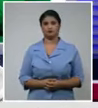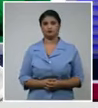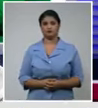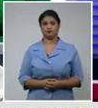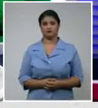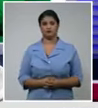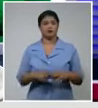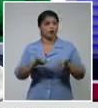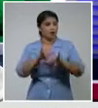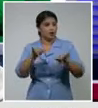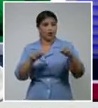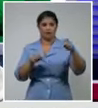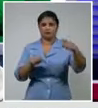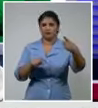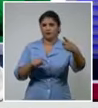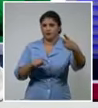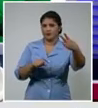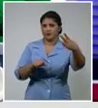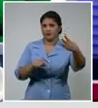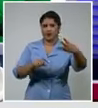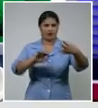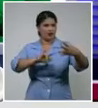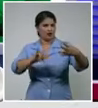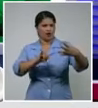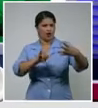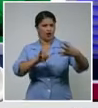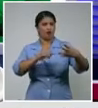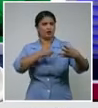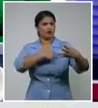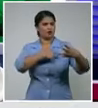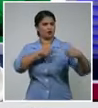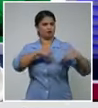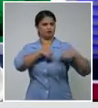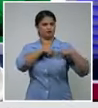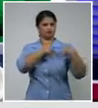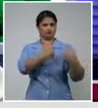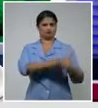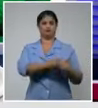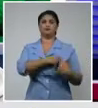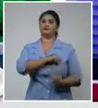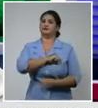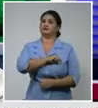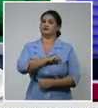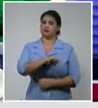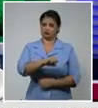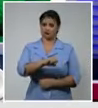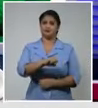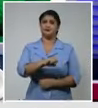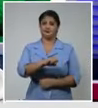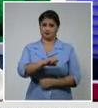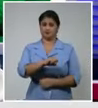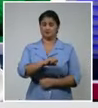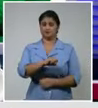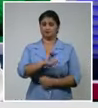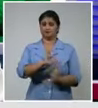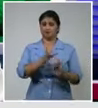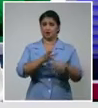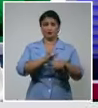asistolia, y aunque se realizaron las maniobras de reanimación cardiopulmonar, no fue posible su